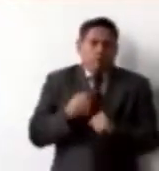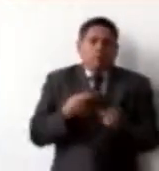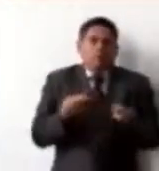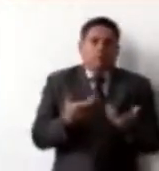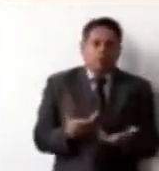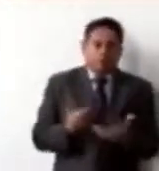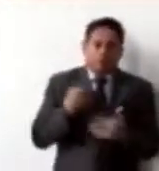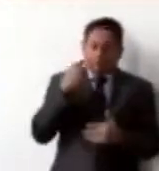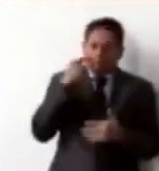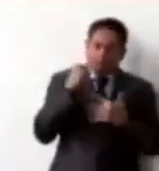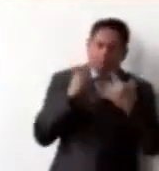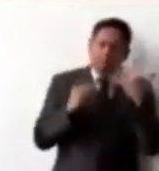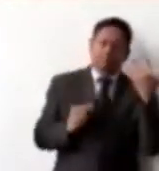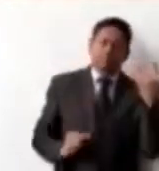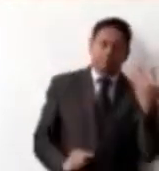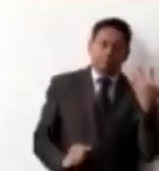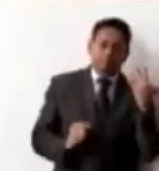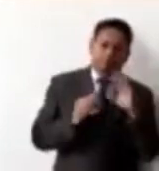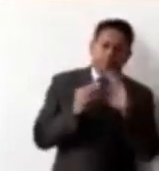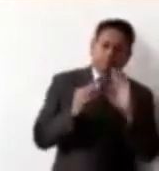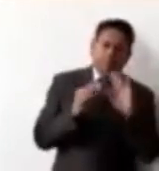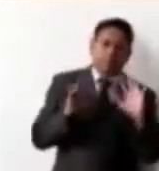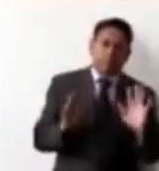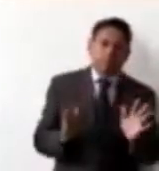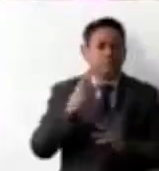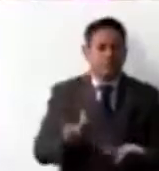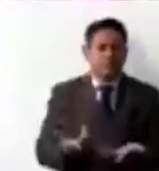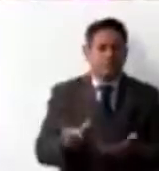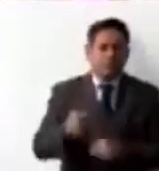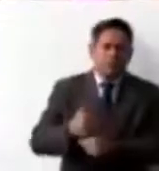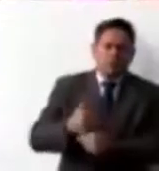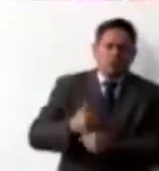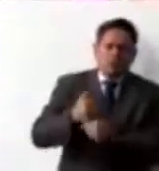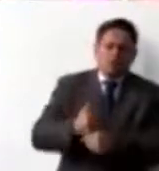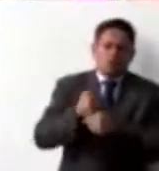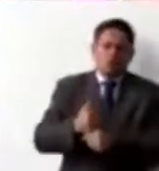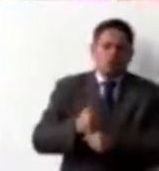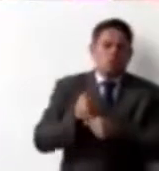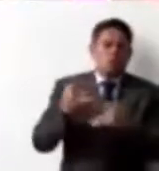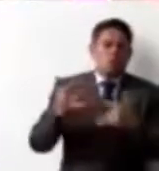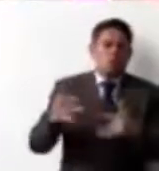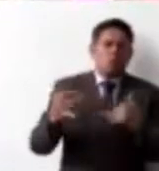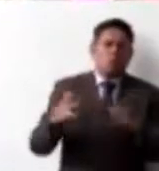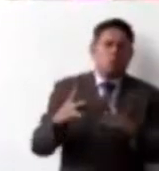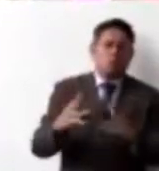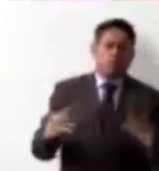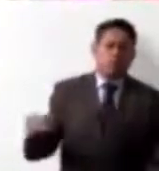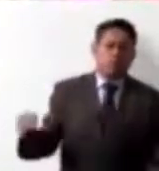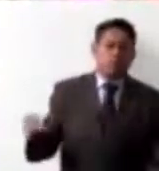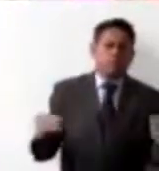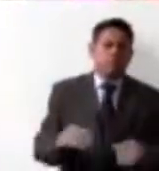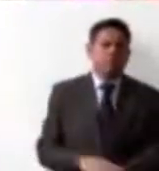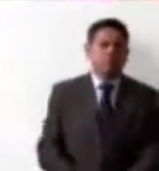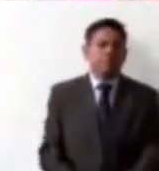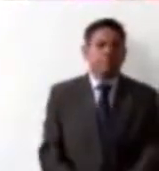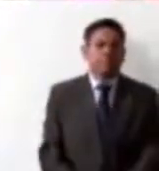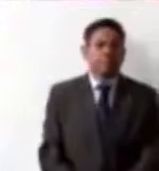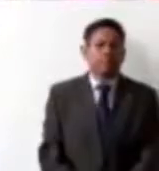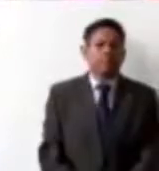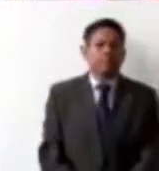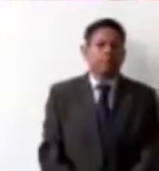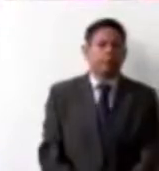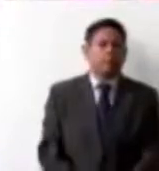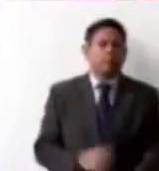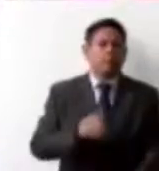Y lo voy a hacer ya. Al momento que llegue a la presidencia, yo voy a pedir perdón. Le voy a pedir